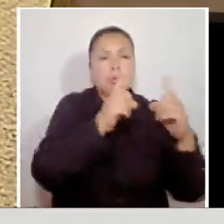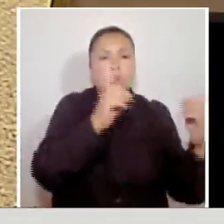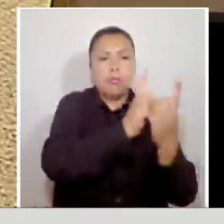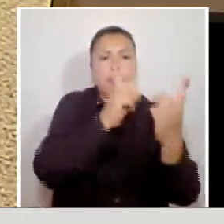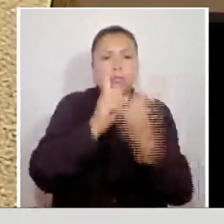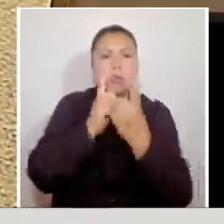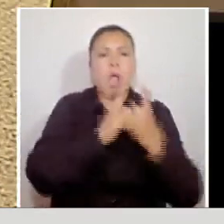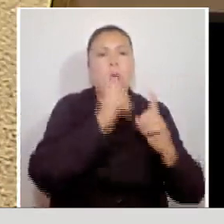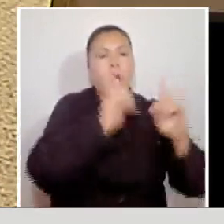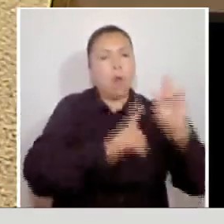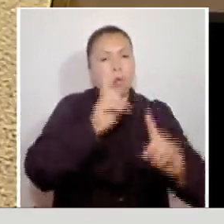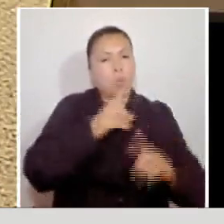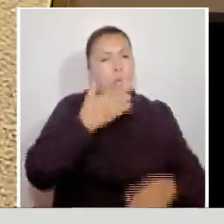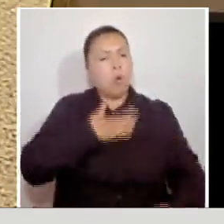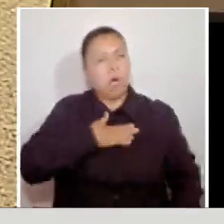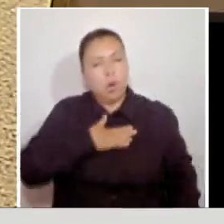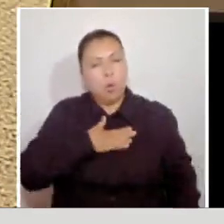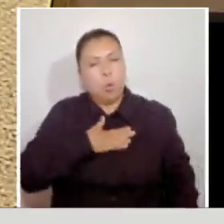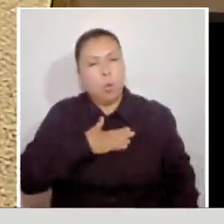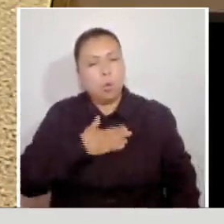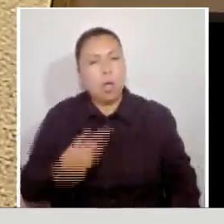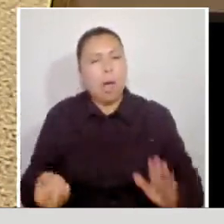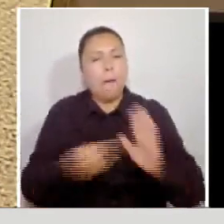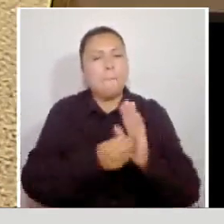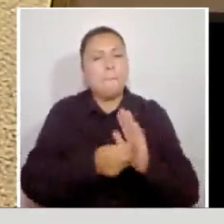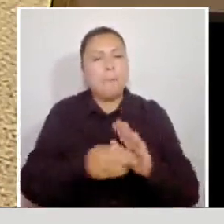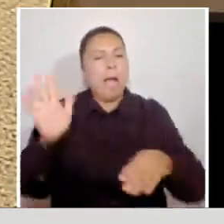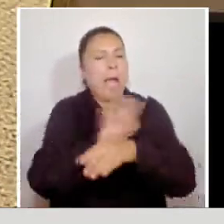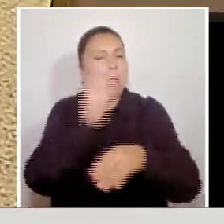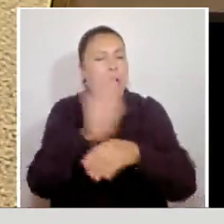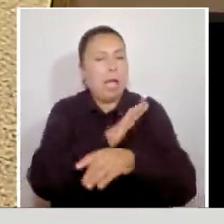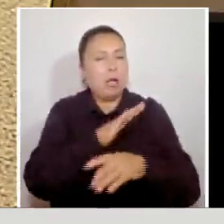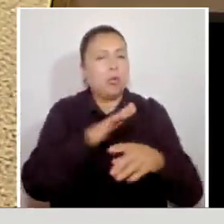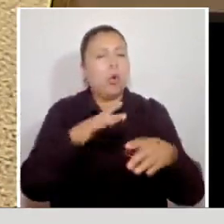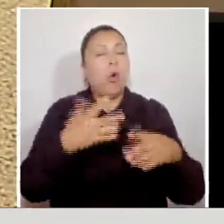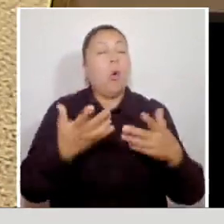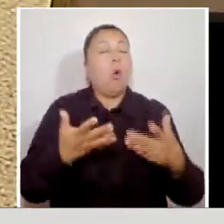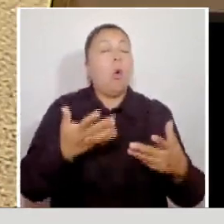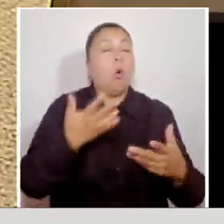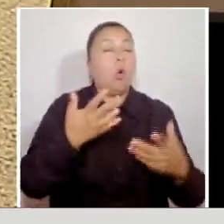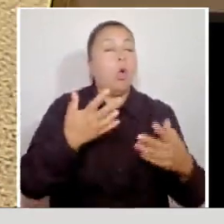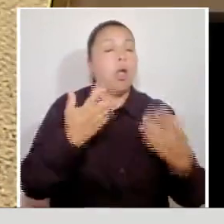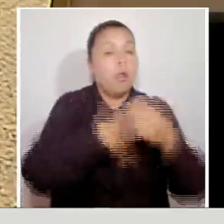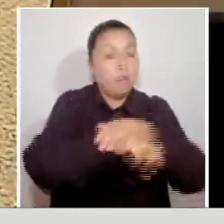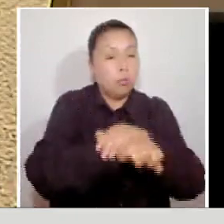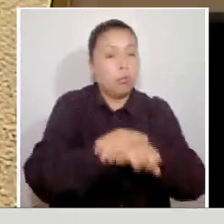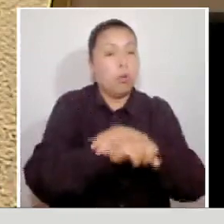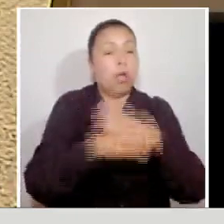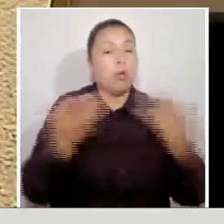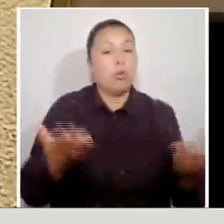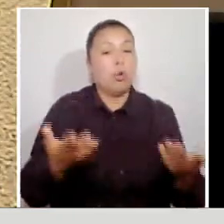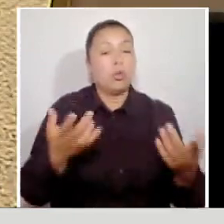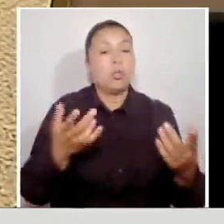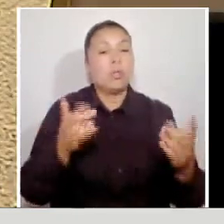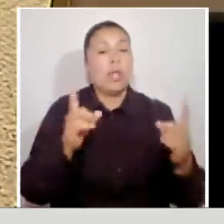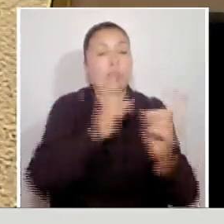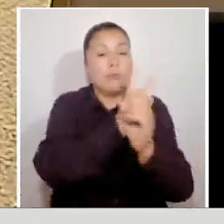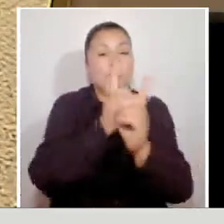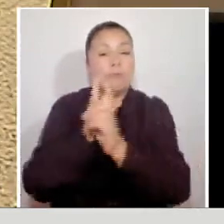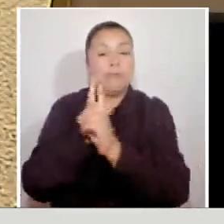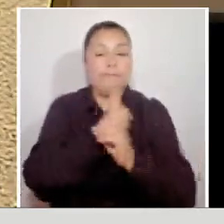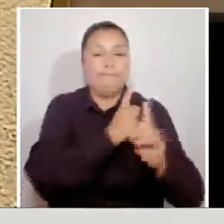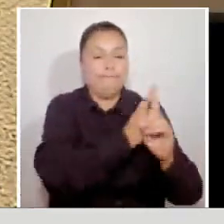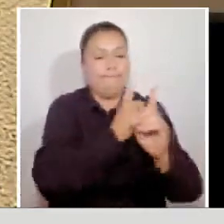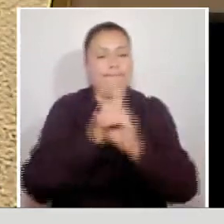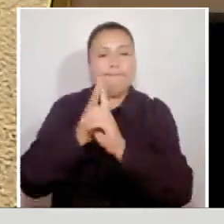alguno ahí que le gusta más el teatro que el tema del contacto por lo tanto eh el contacto físico no es